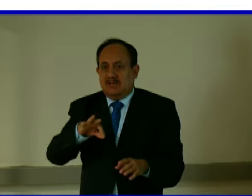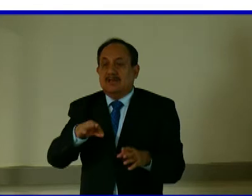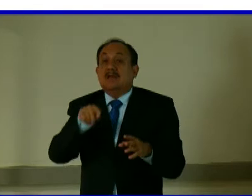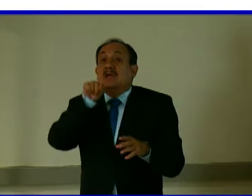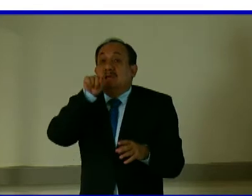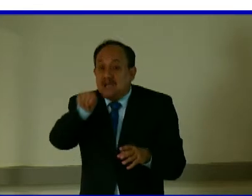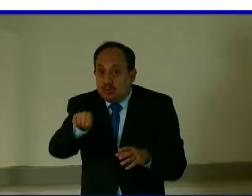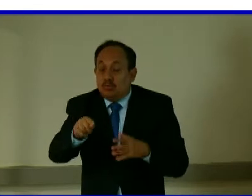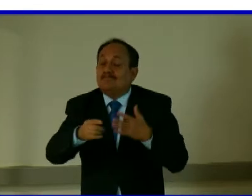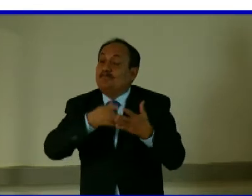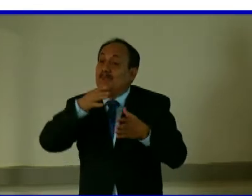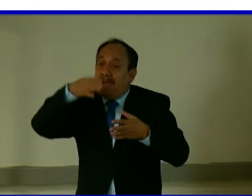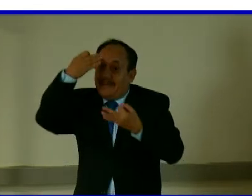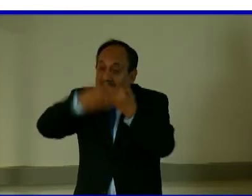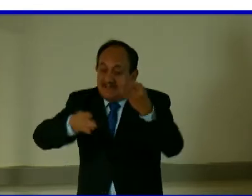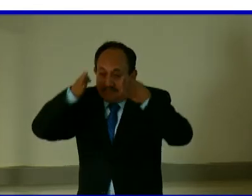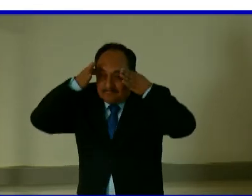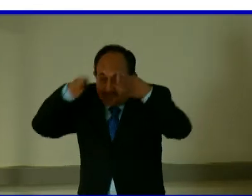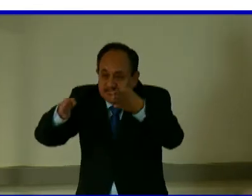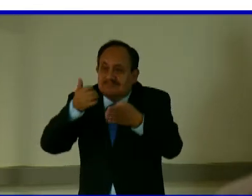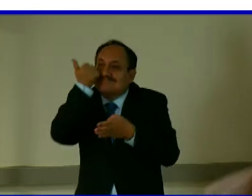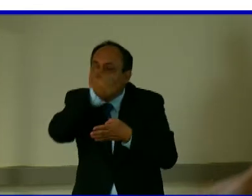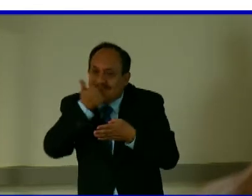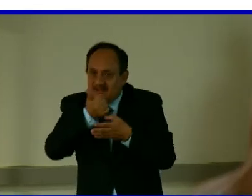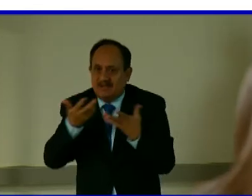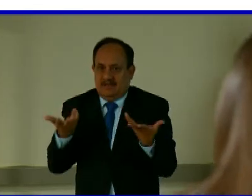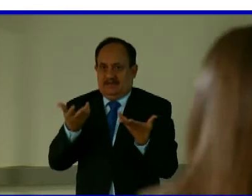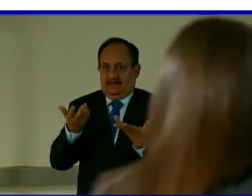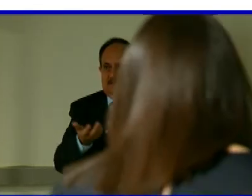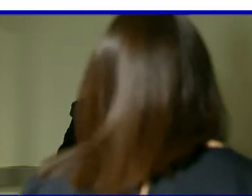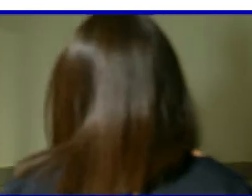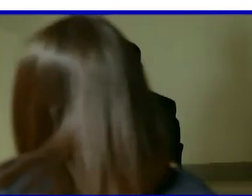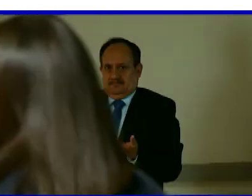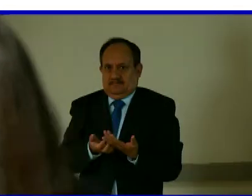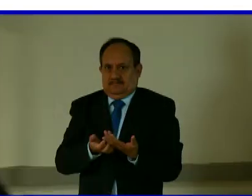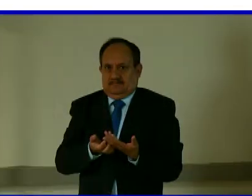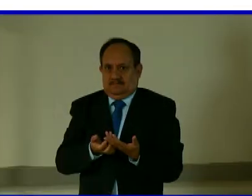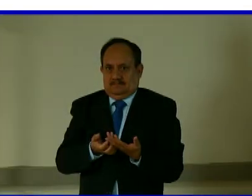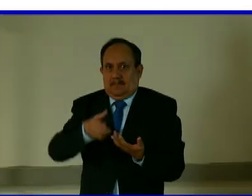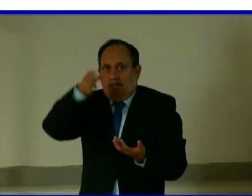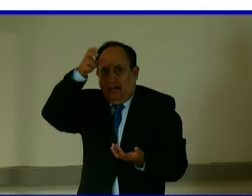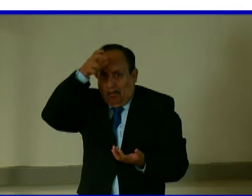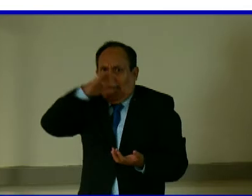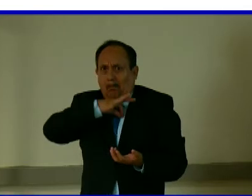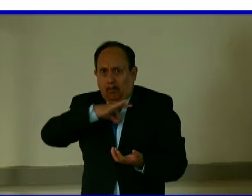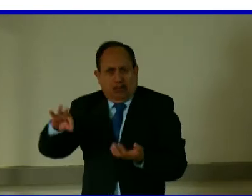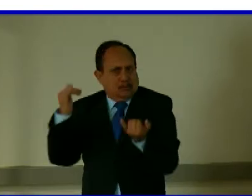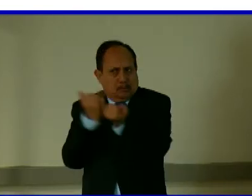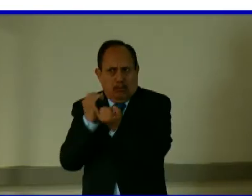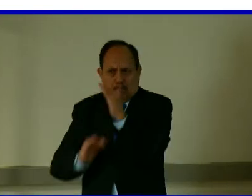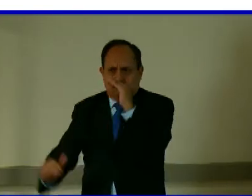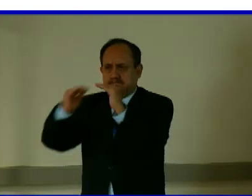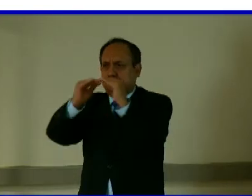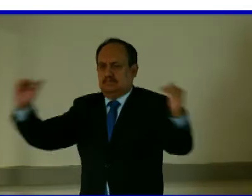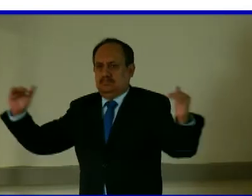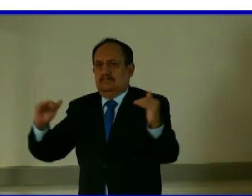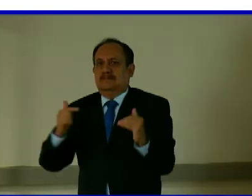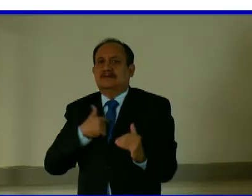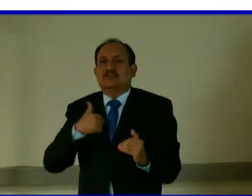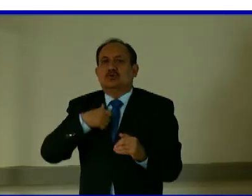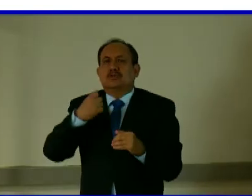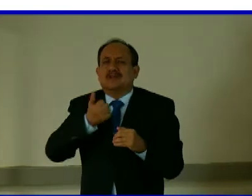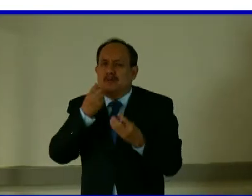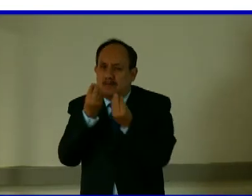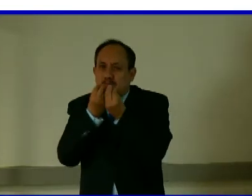buen estudiante tú eres. Pero la inteligencia y ser buen estudiante no parean, porque yo tengo una práctica llena de